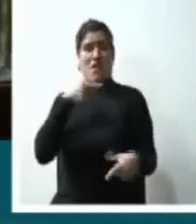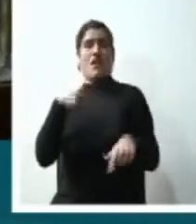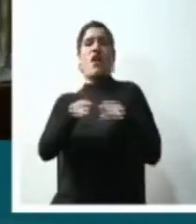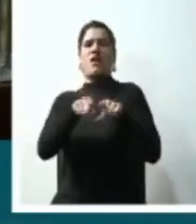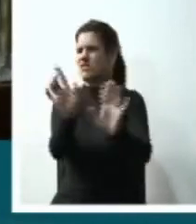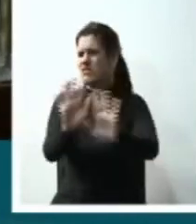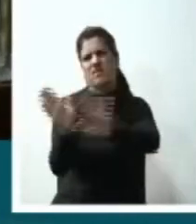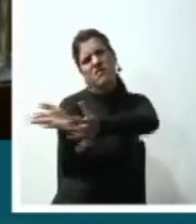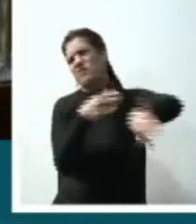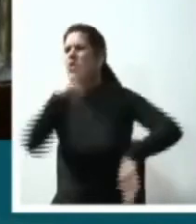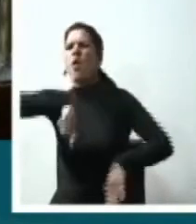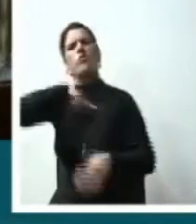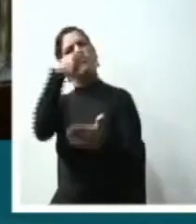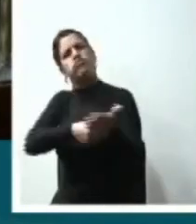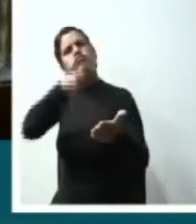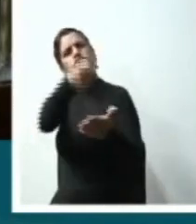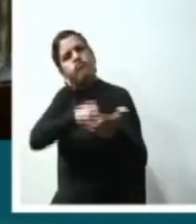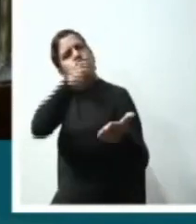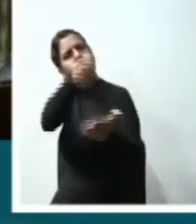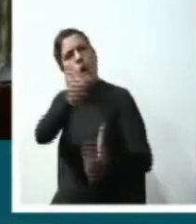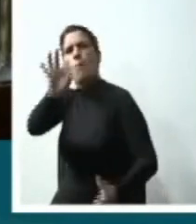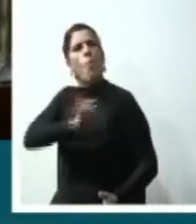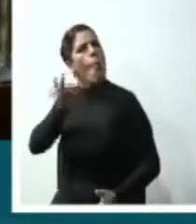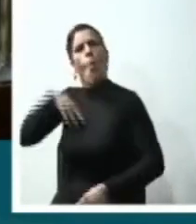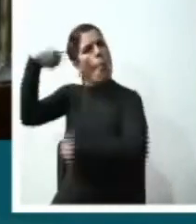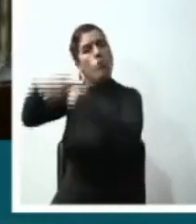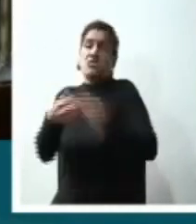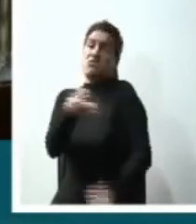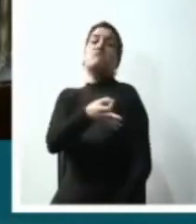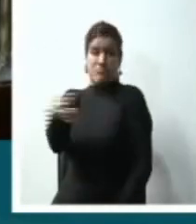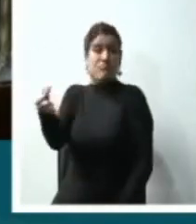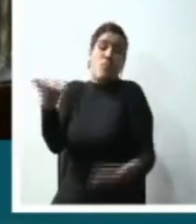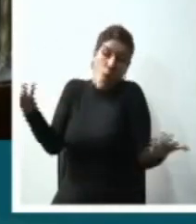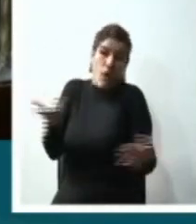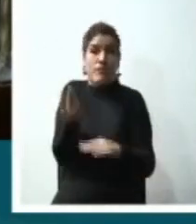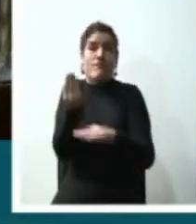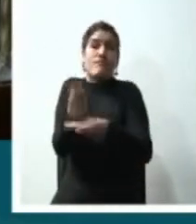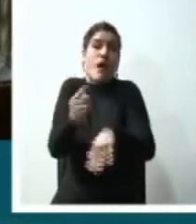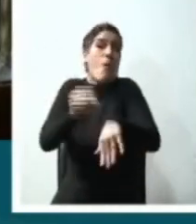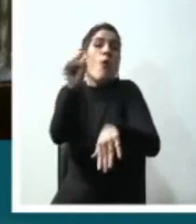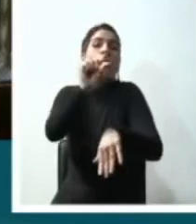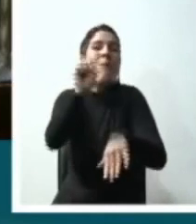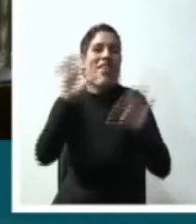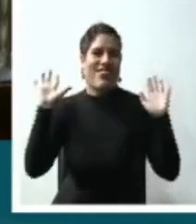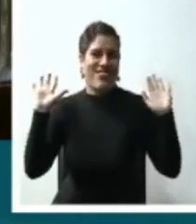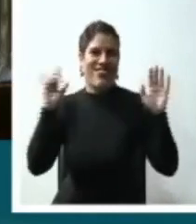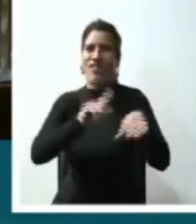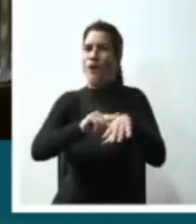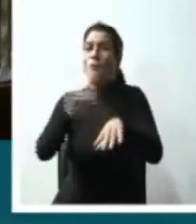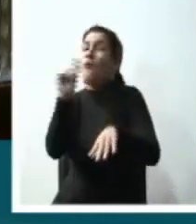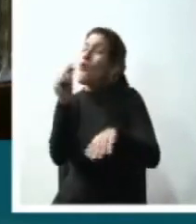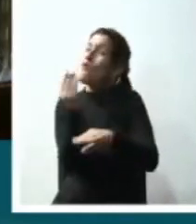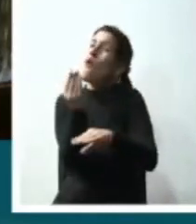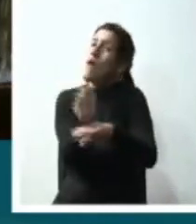militantes desde hace muchos años y efectivamente, bueno, ocupamos circunstancialmente esta tarea